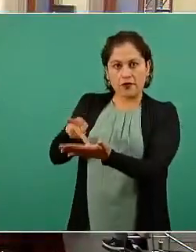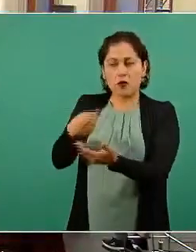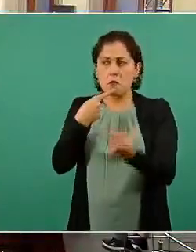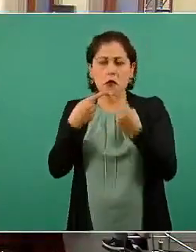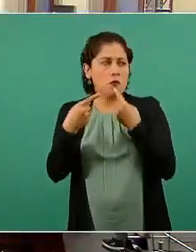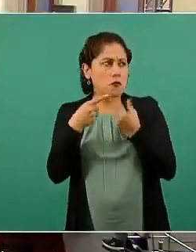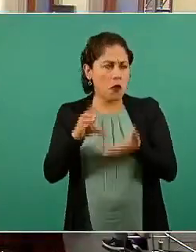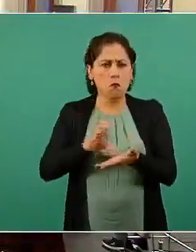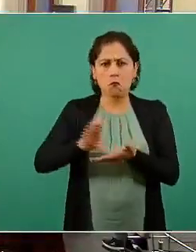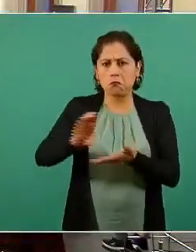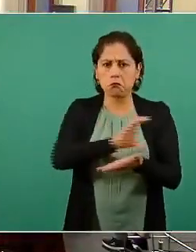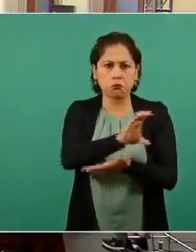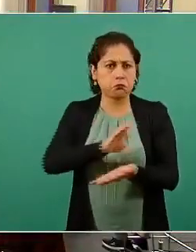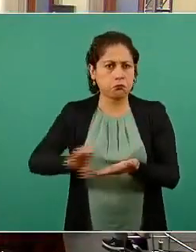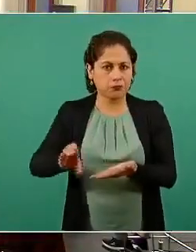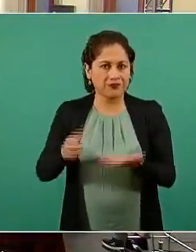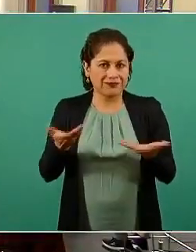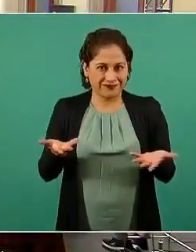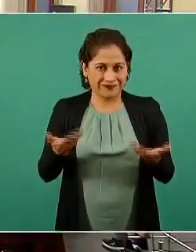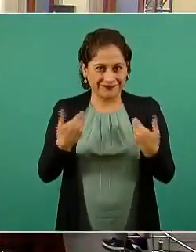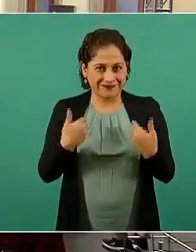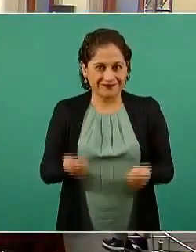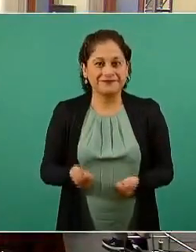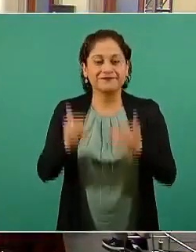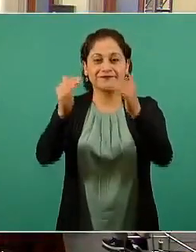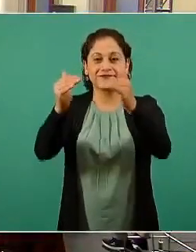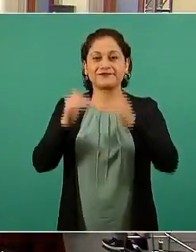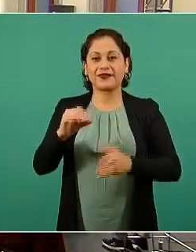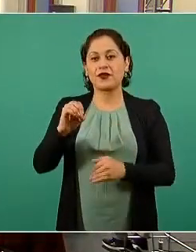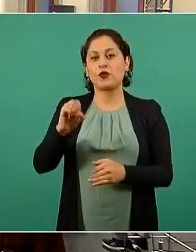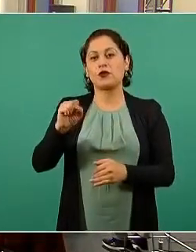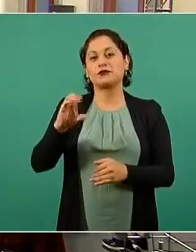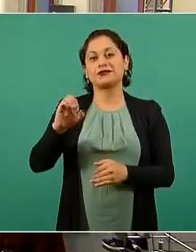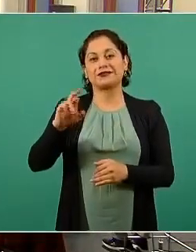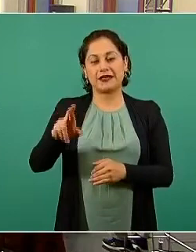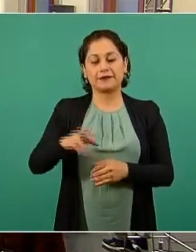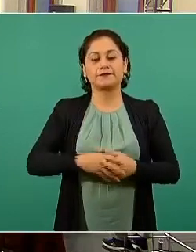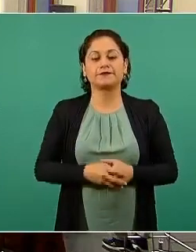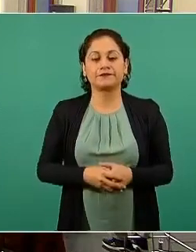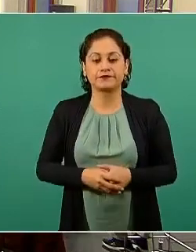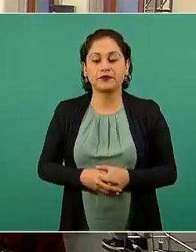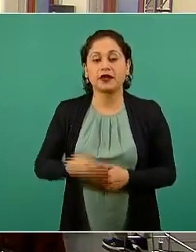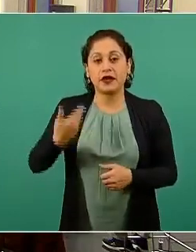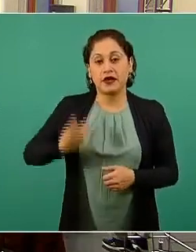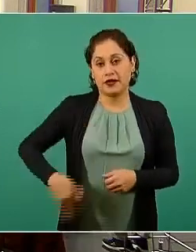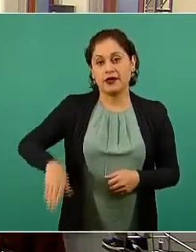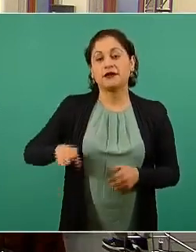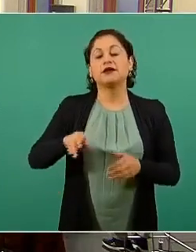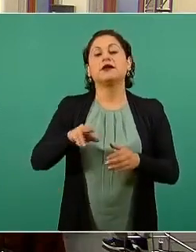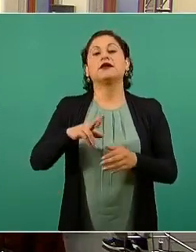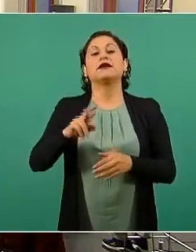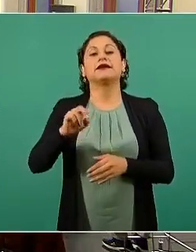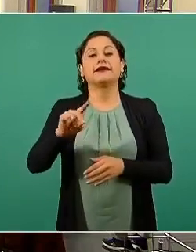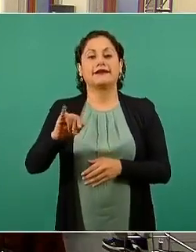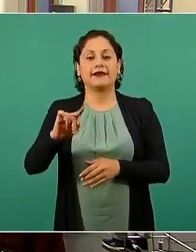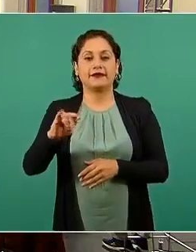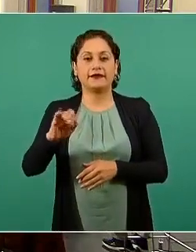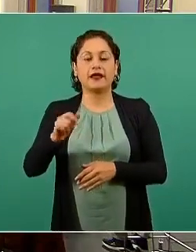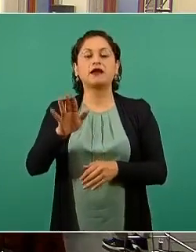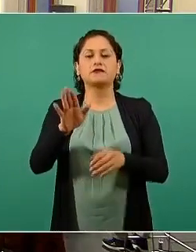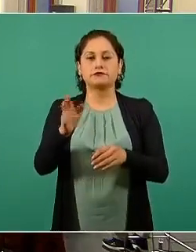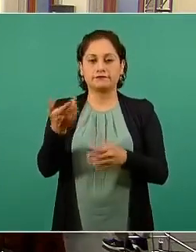favor. Ya me salté a Janet. En ese sentido, Óscar Sosa de Enredate Digital, en ese sentido, ¿cuál sería